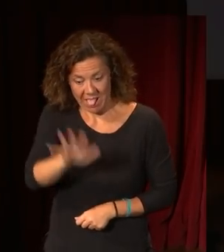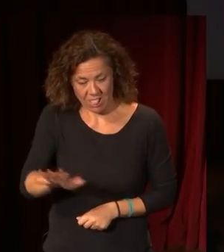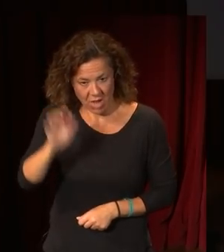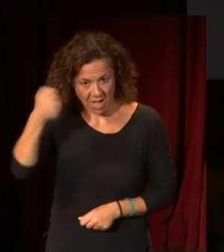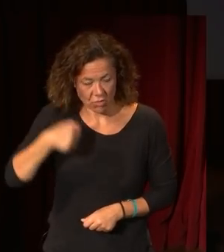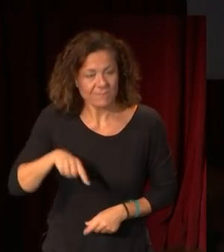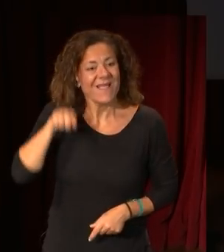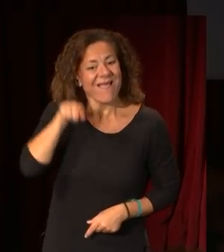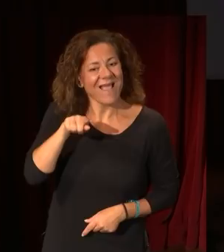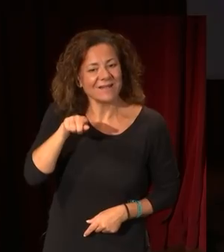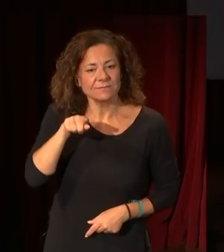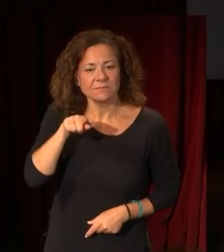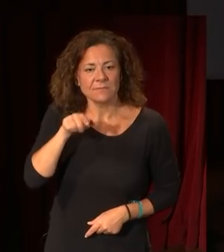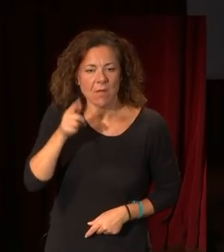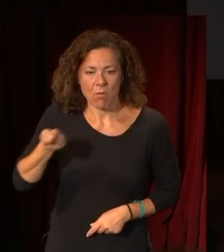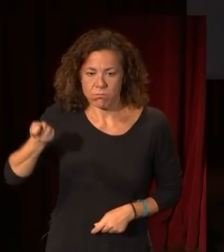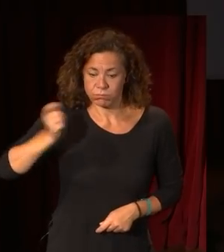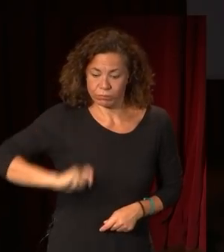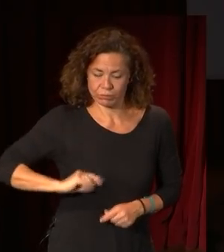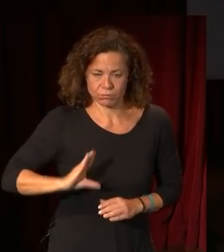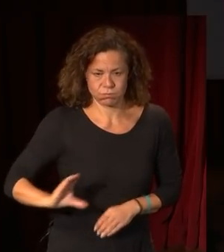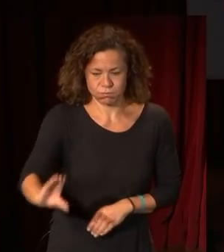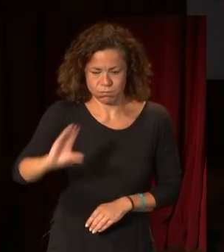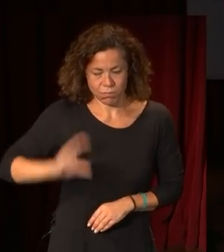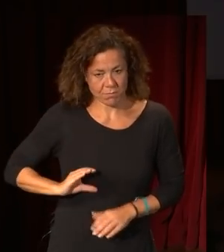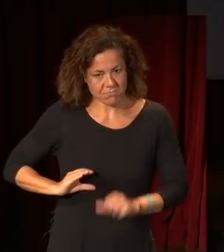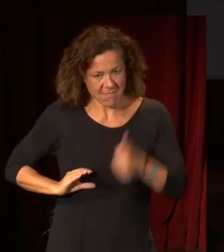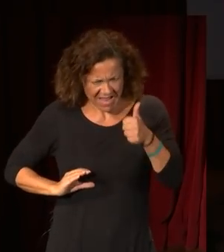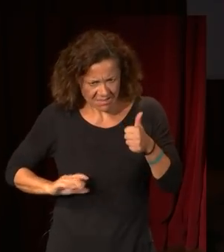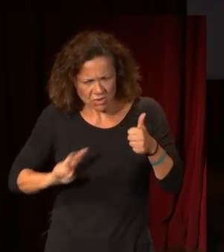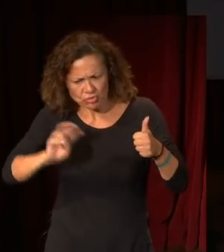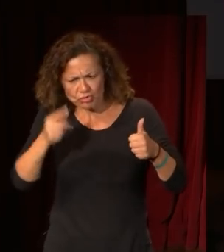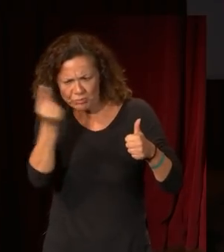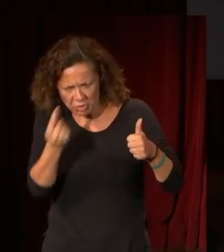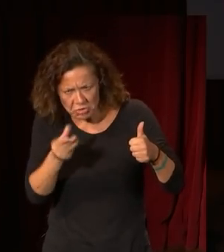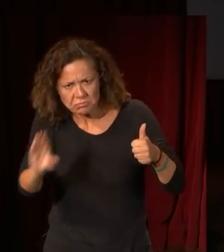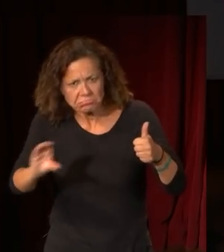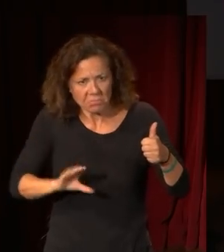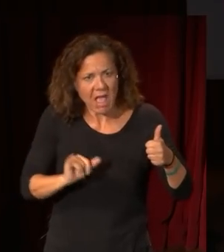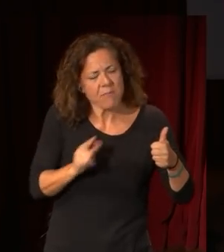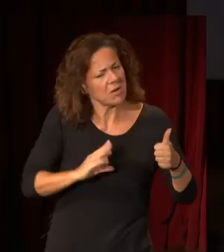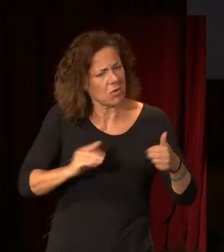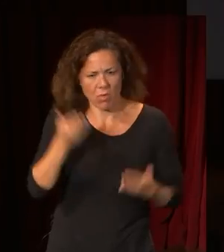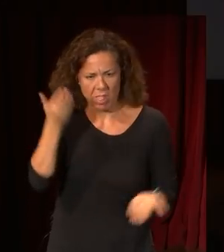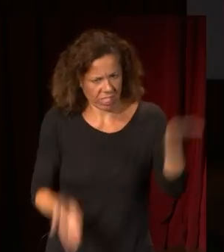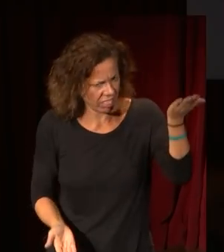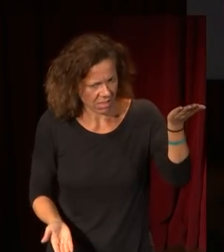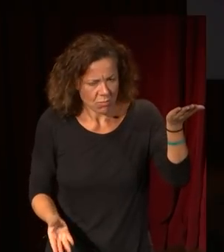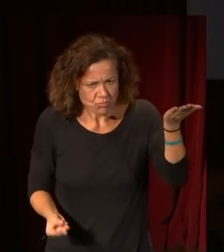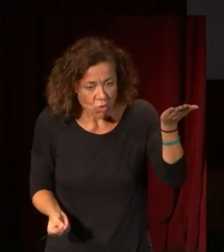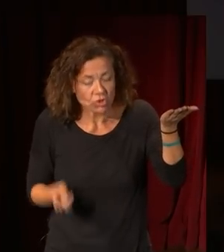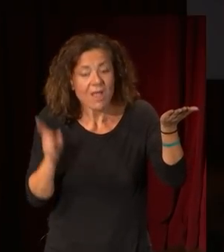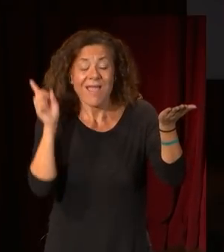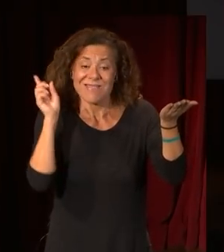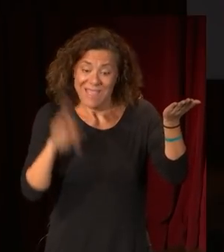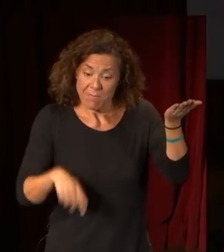él es el más bien pagado de todos ellos con diferencia con diferencia pero además el cabildo